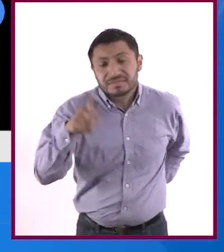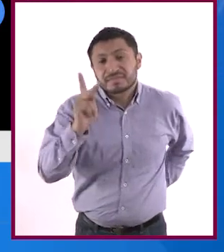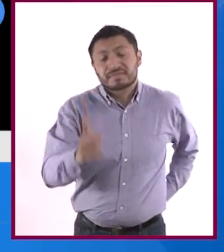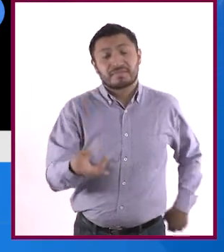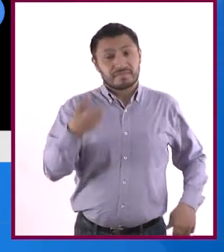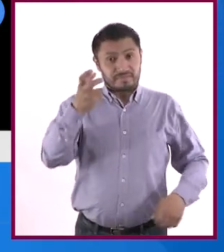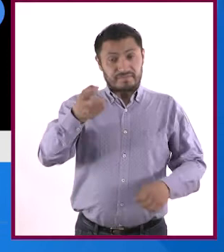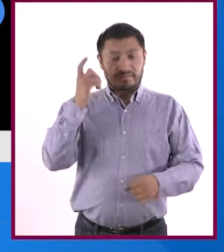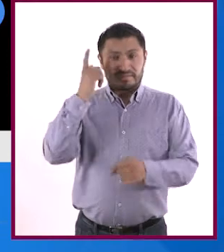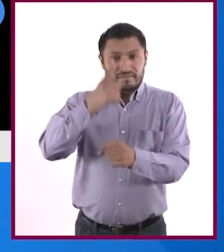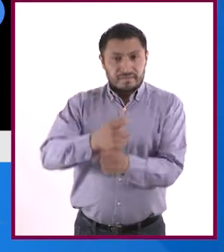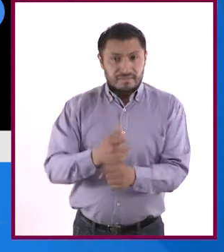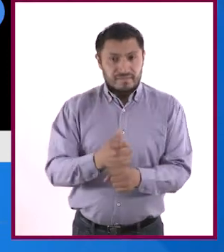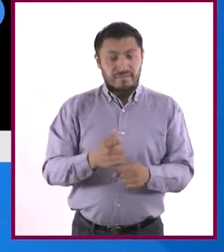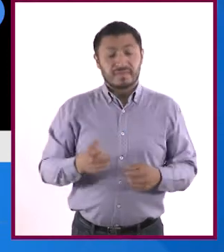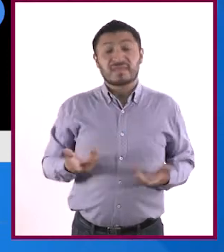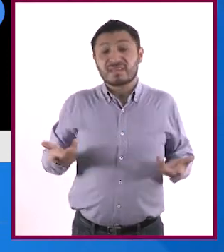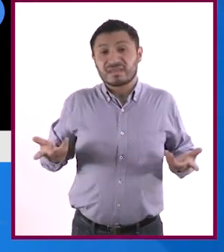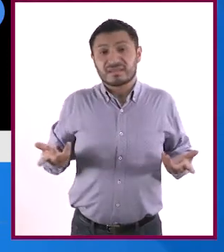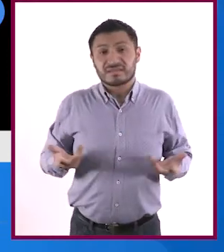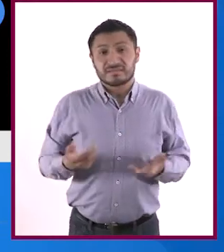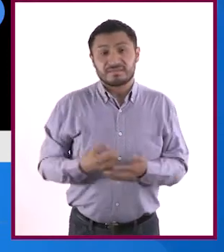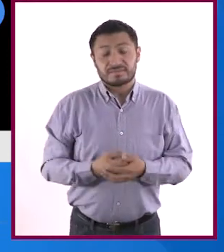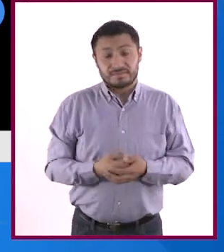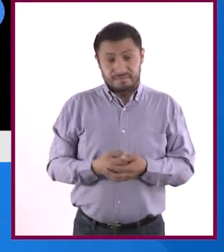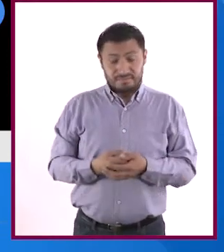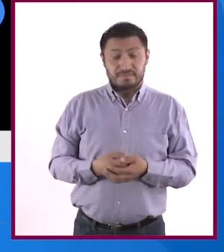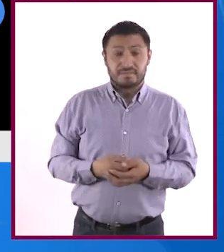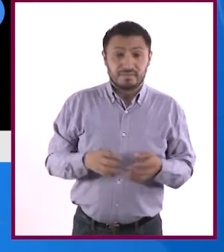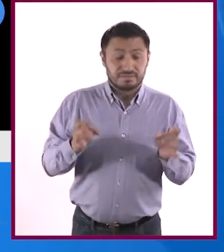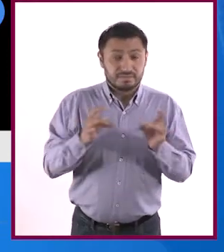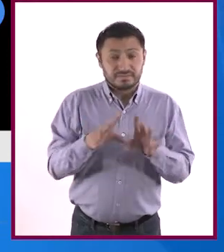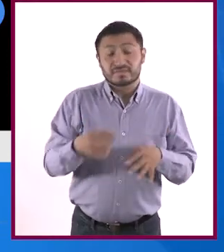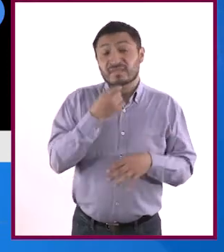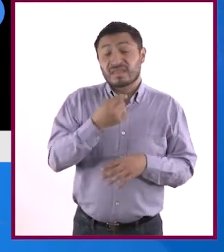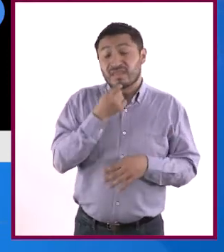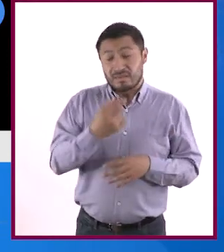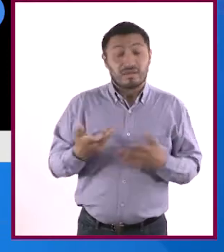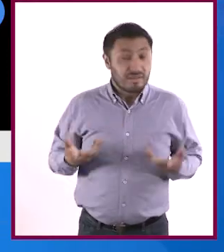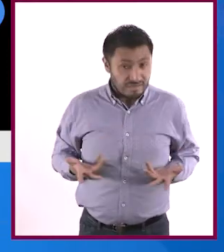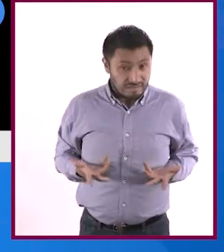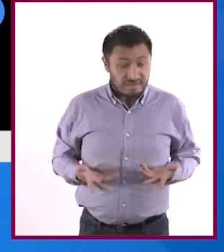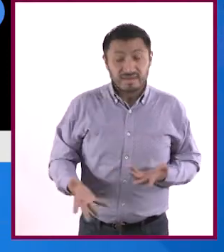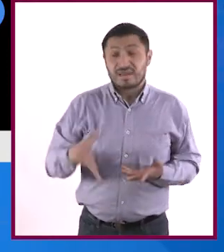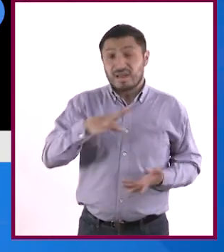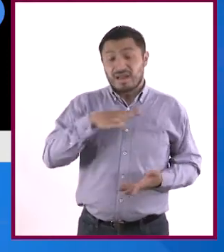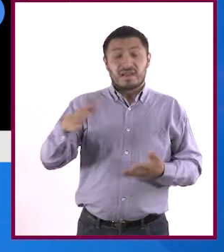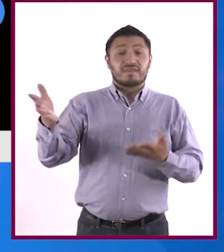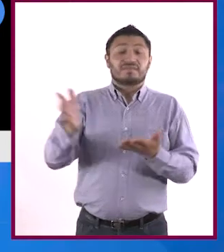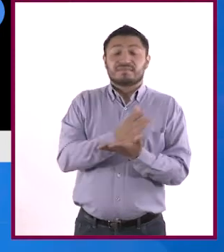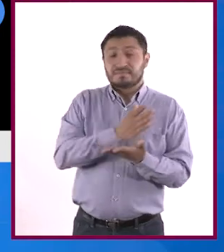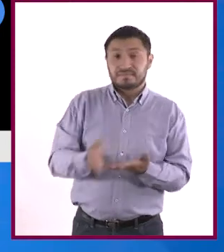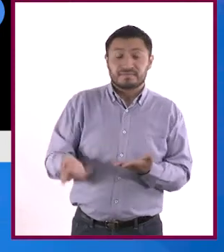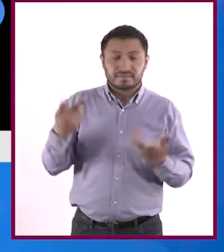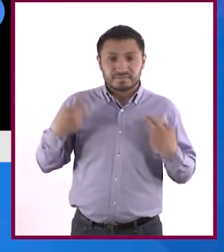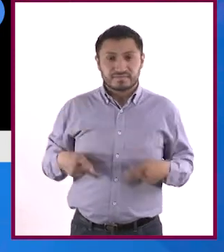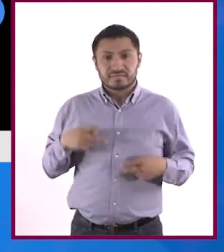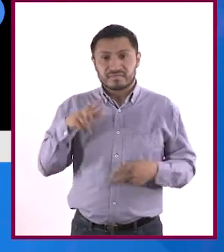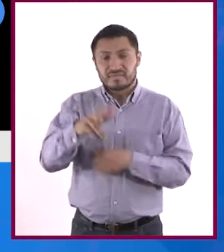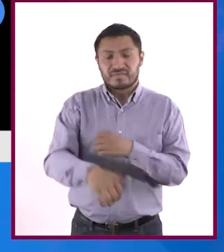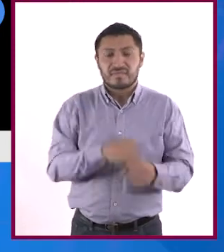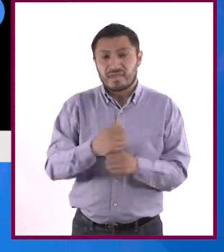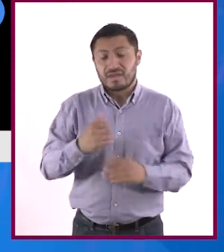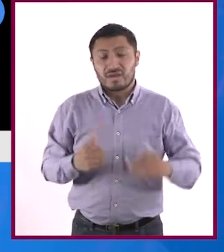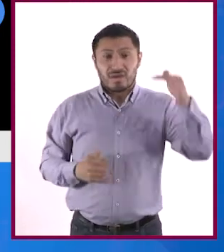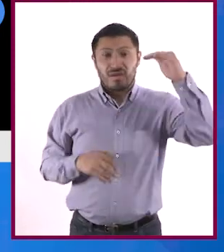este descubrimiento, ¿no?, de la situación de la infancia, se hace esta división entre las personas menores de edad y